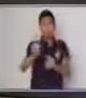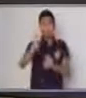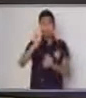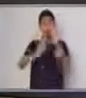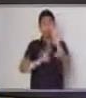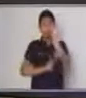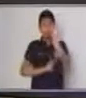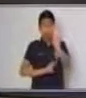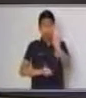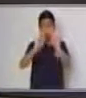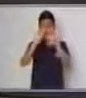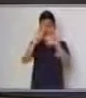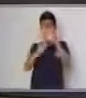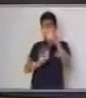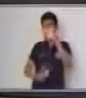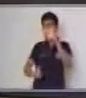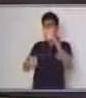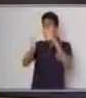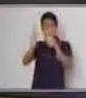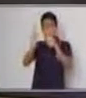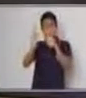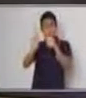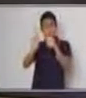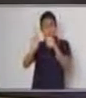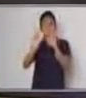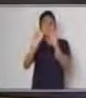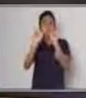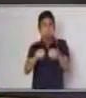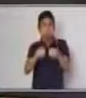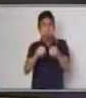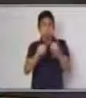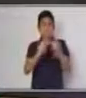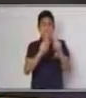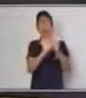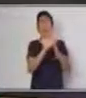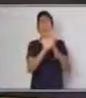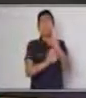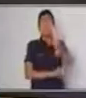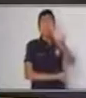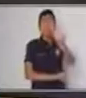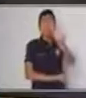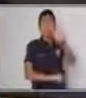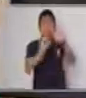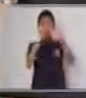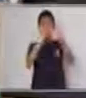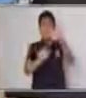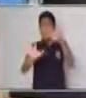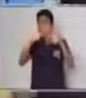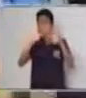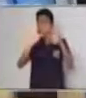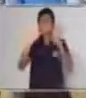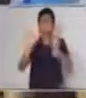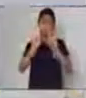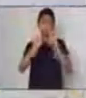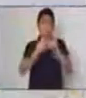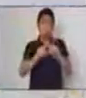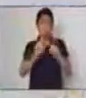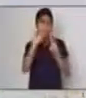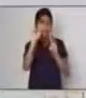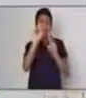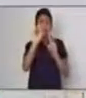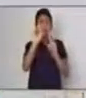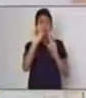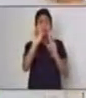como resultado 2 y tengo residuo 0. Lo mismo